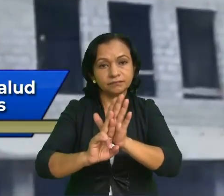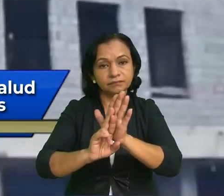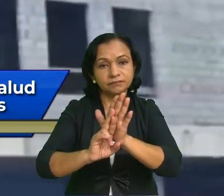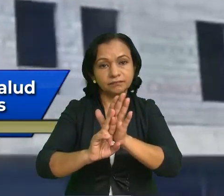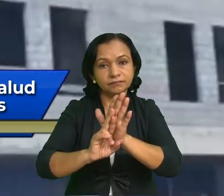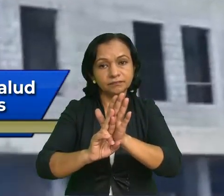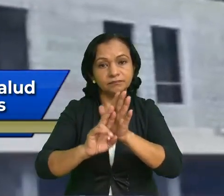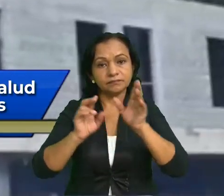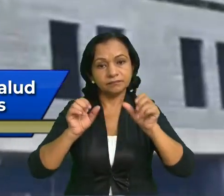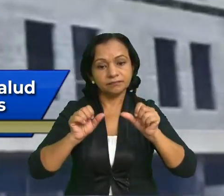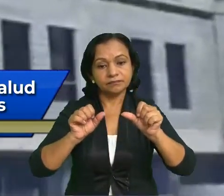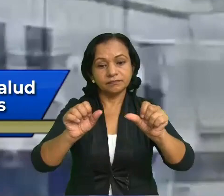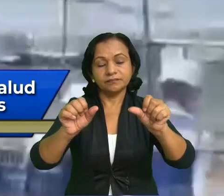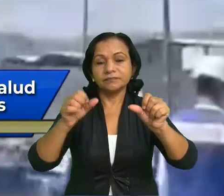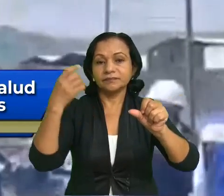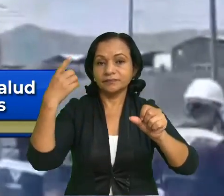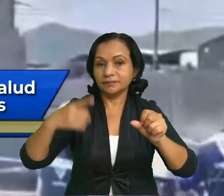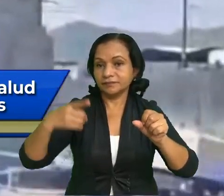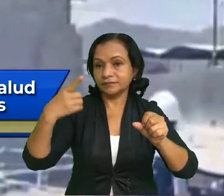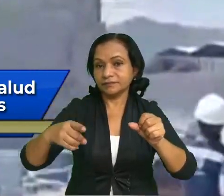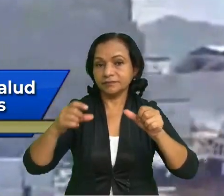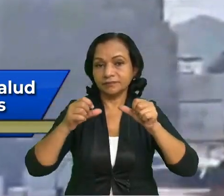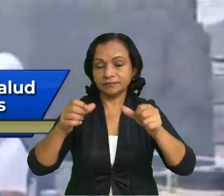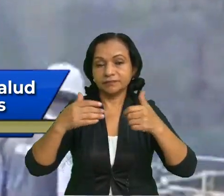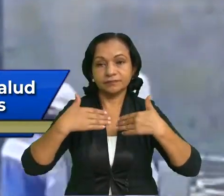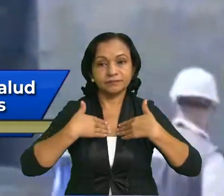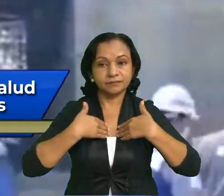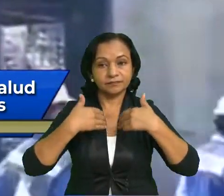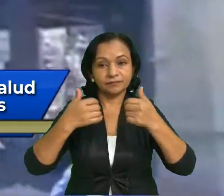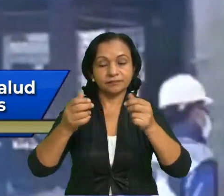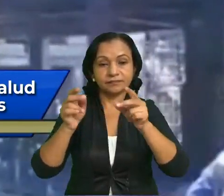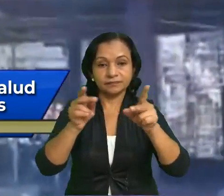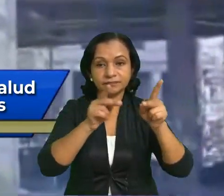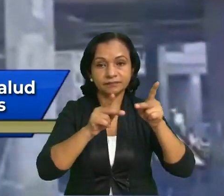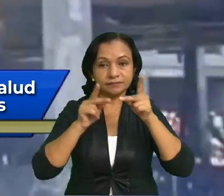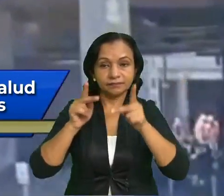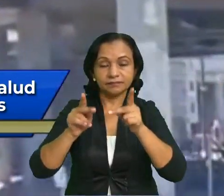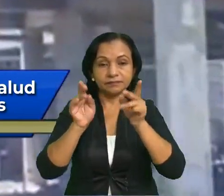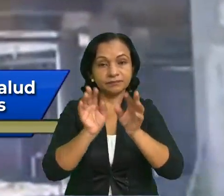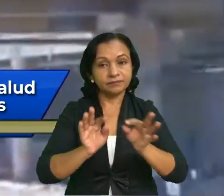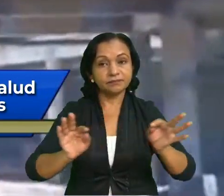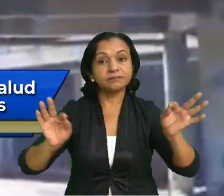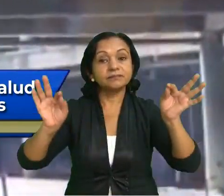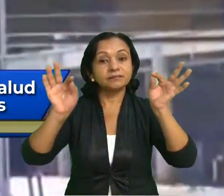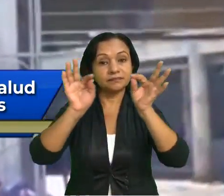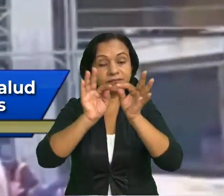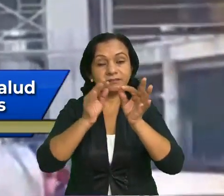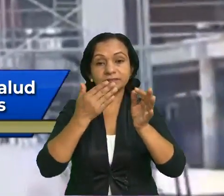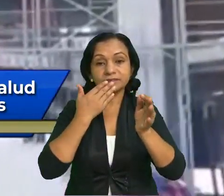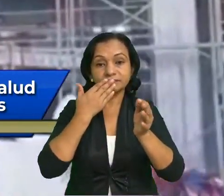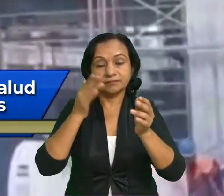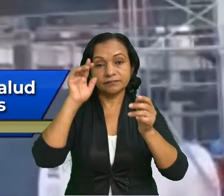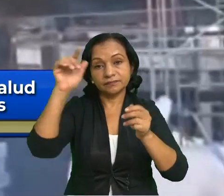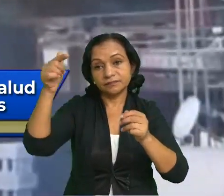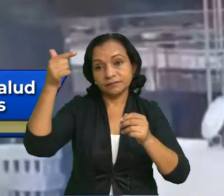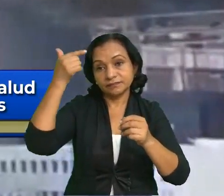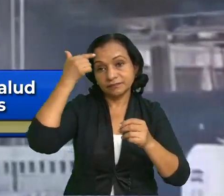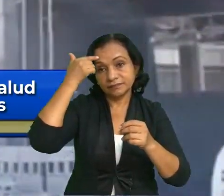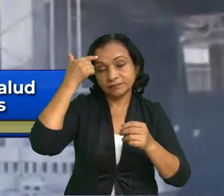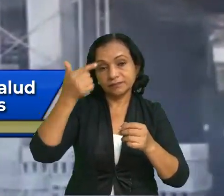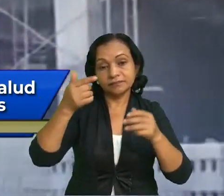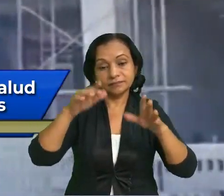hecho de continuar restituyendo el derecho a la salud de nuestra población que es la premisa de nuestro buen gobierno cuando él